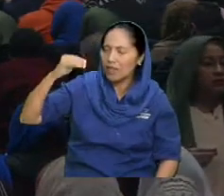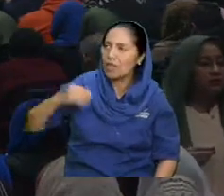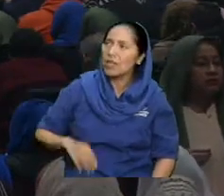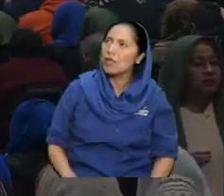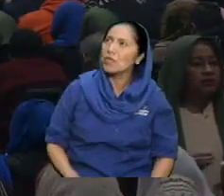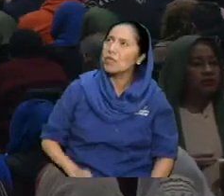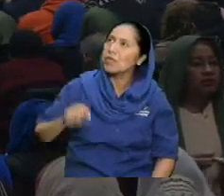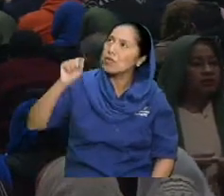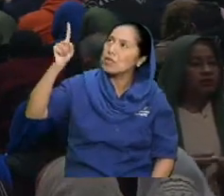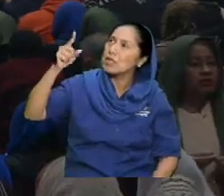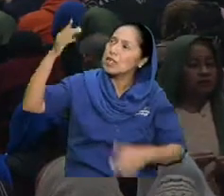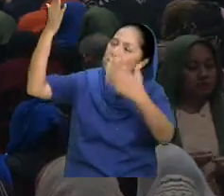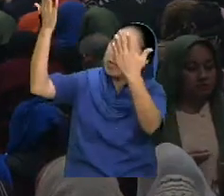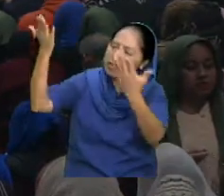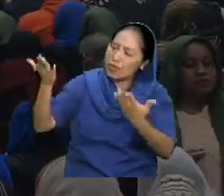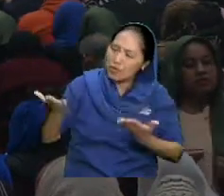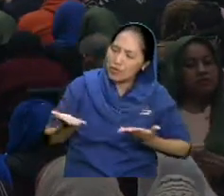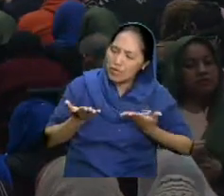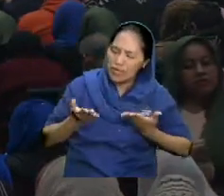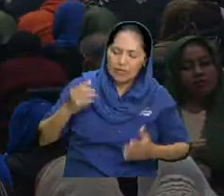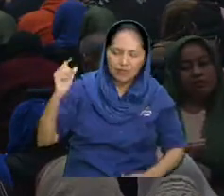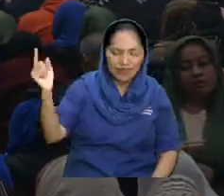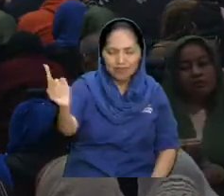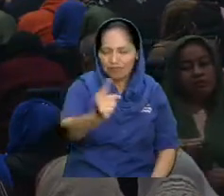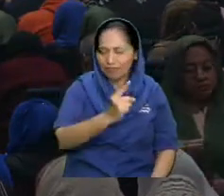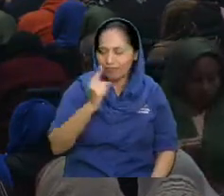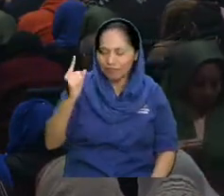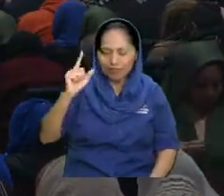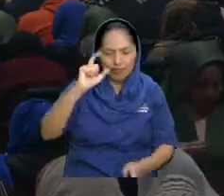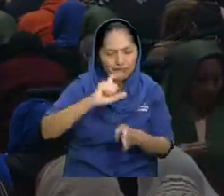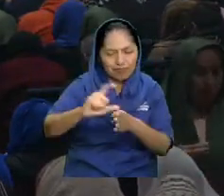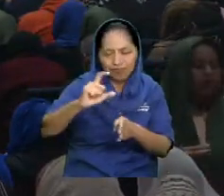procede todas las cosas buenas.